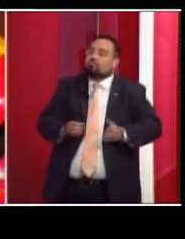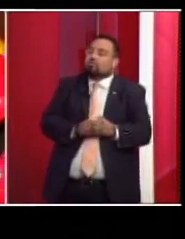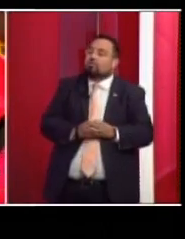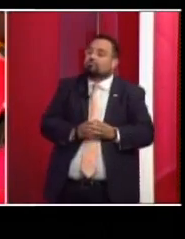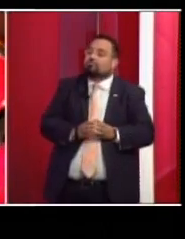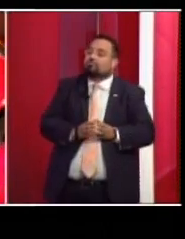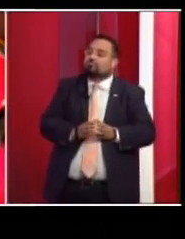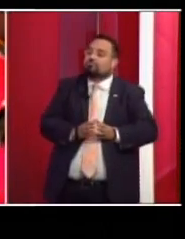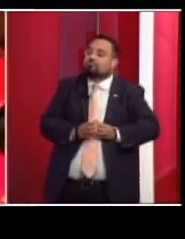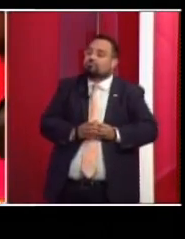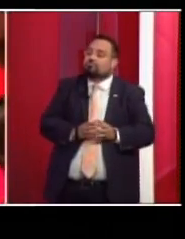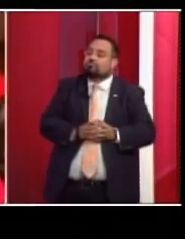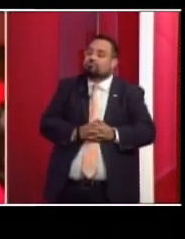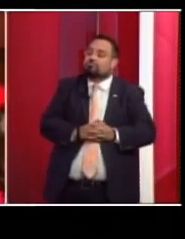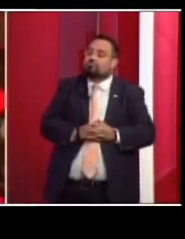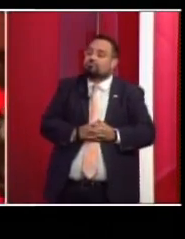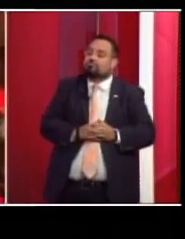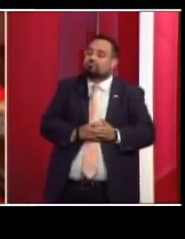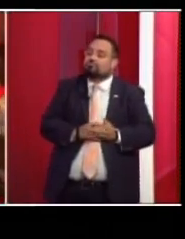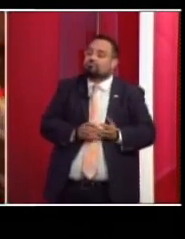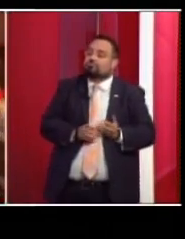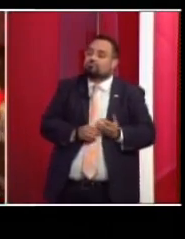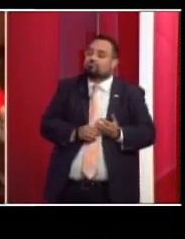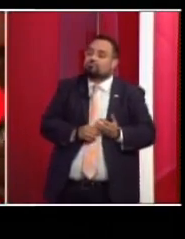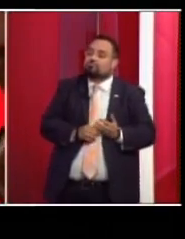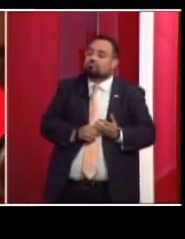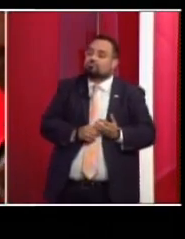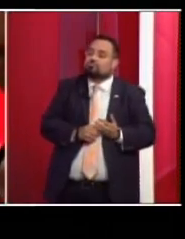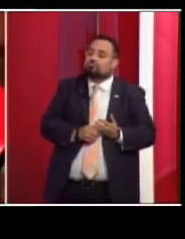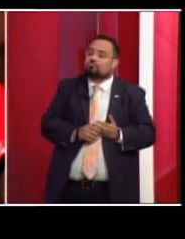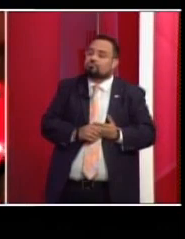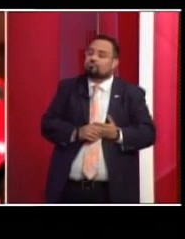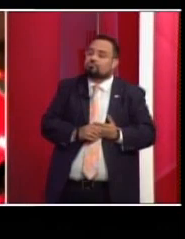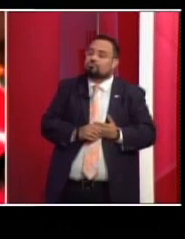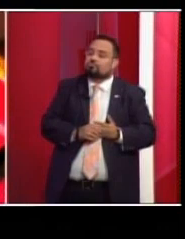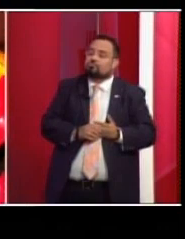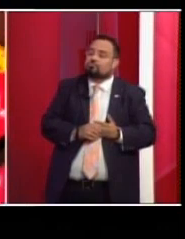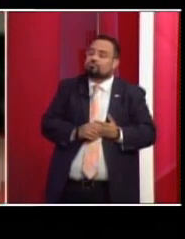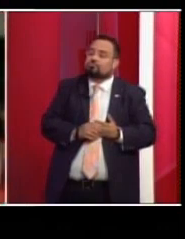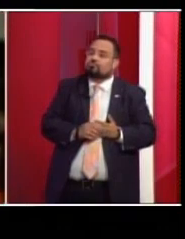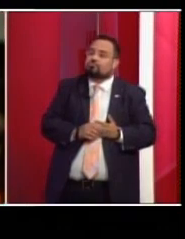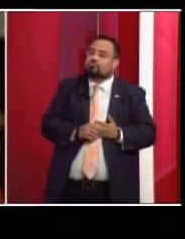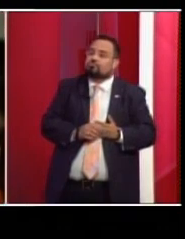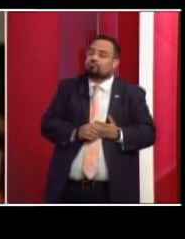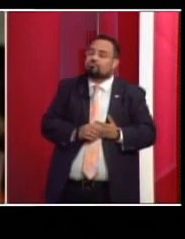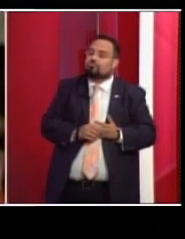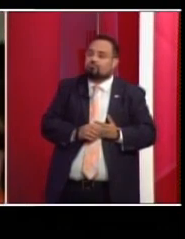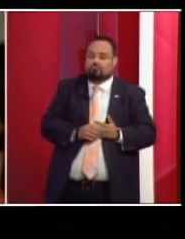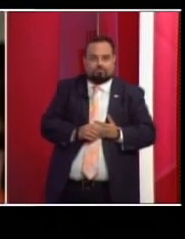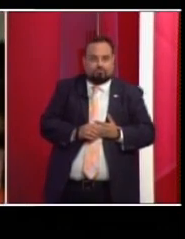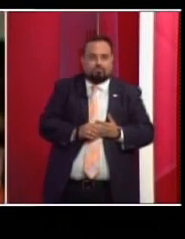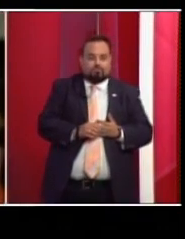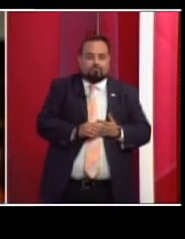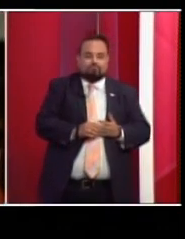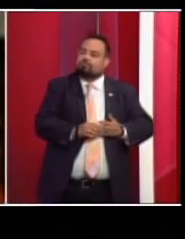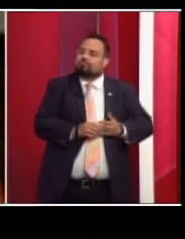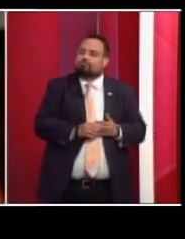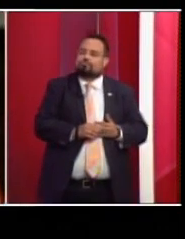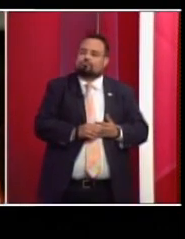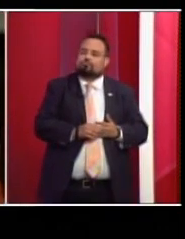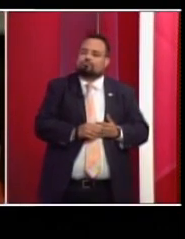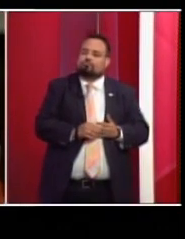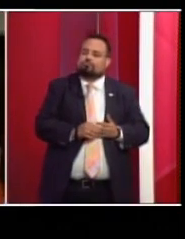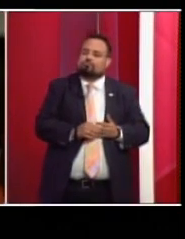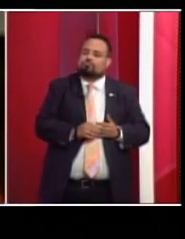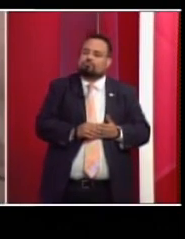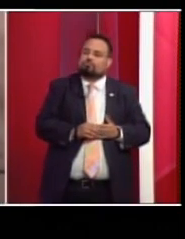que corresponde si la verdad es que no sé por qué no se han ido buscando la forma de fortalecer